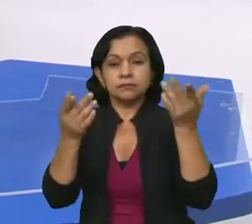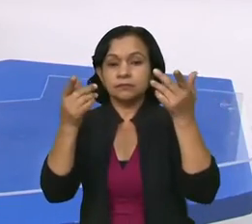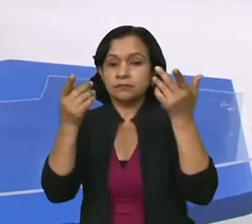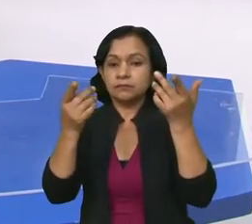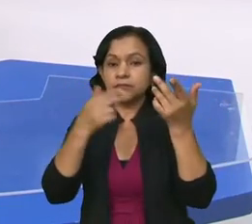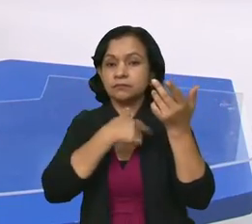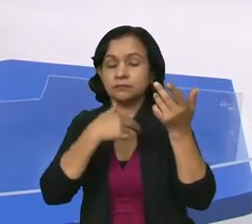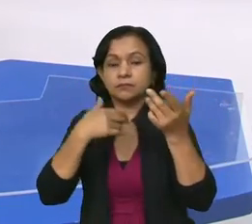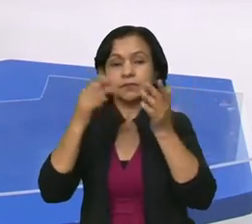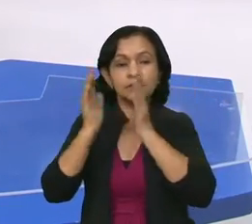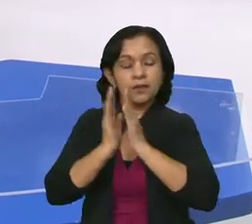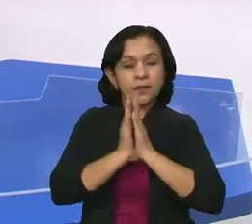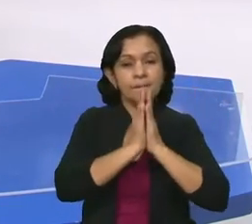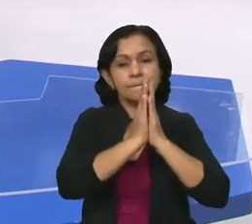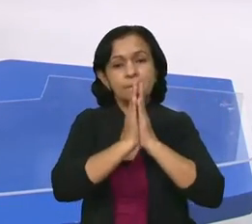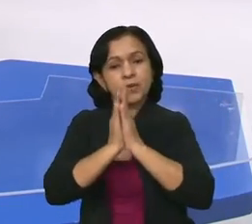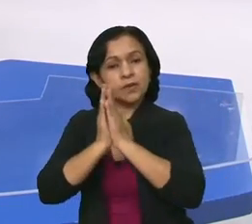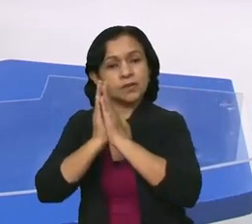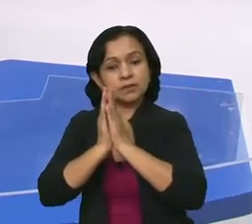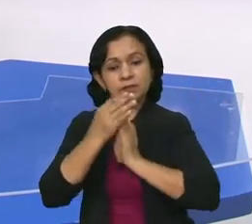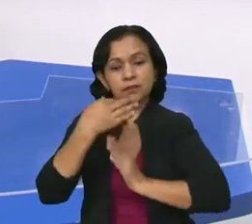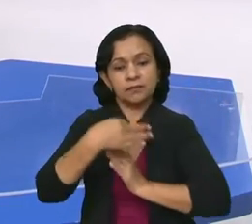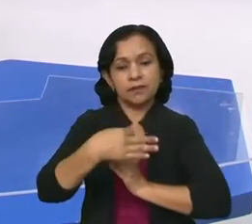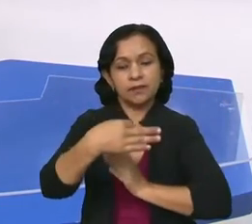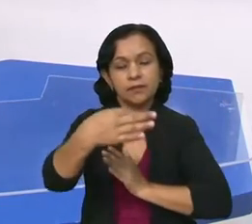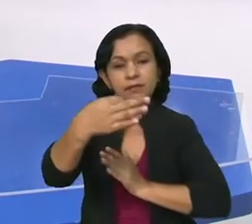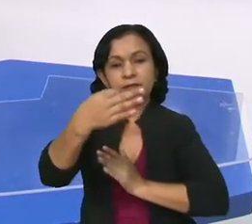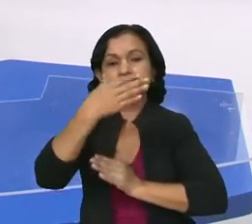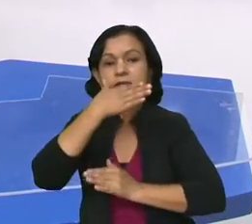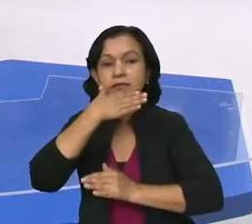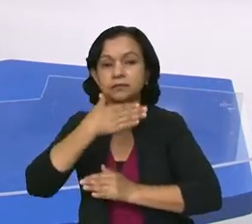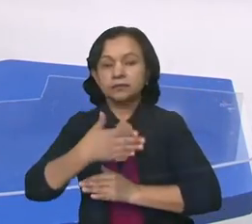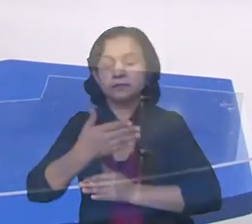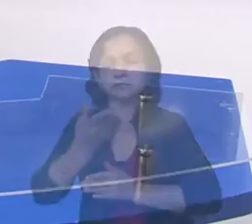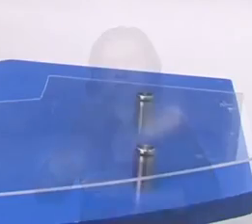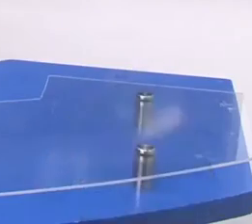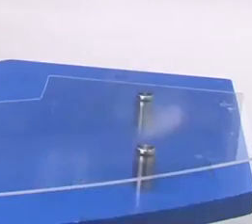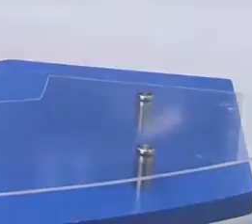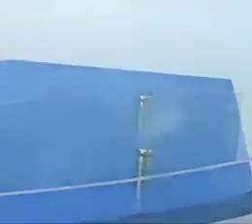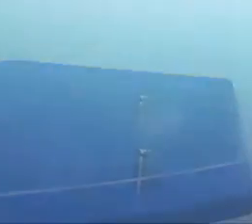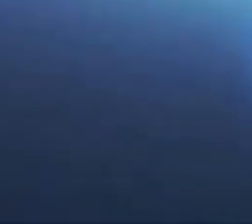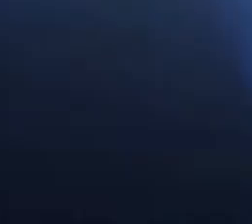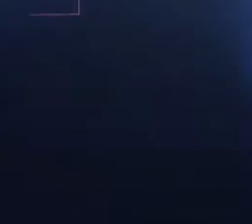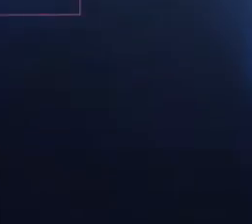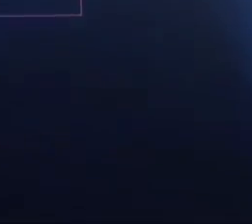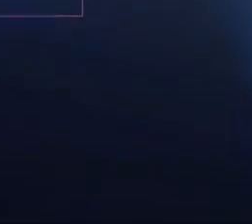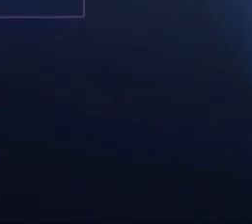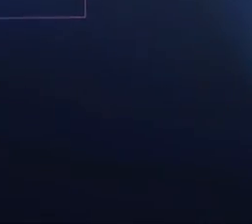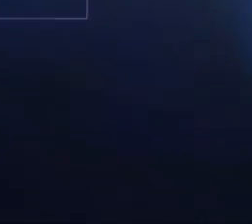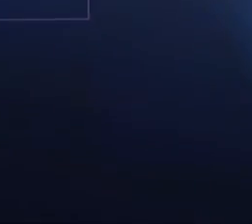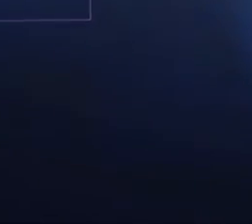celebración de la Purísima Virgen Concepción de María, con grandes descuentos. Veamos.